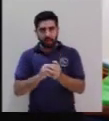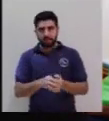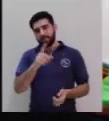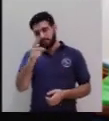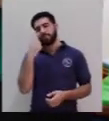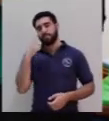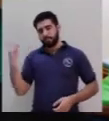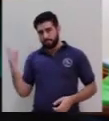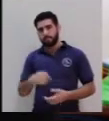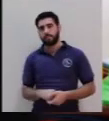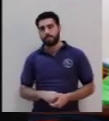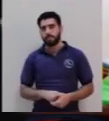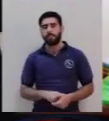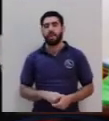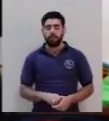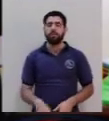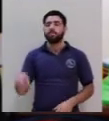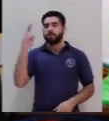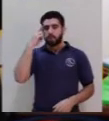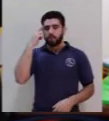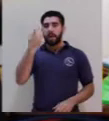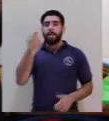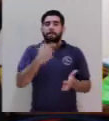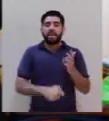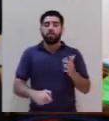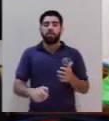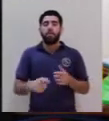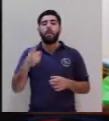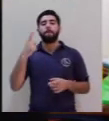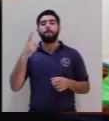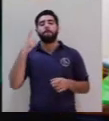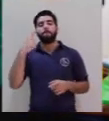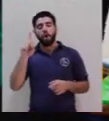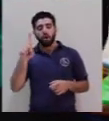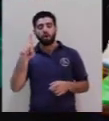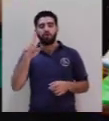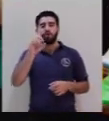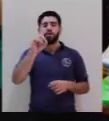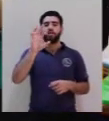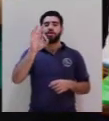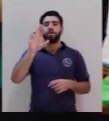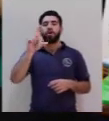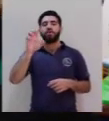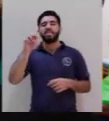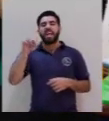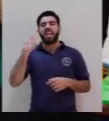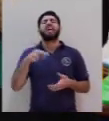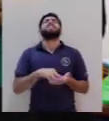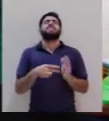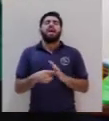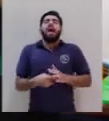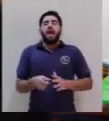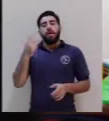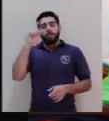Y ahora, recordemos el precio por docena. ¿Qué significa la palabra docena? 12. 12. Uh-huh.